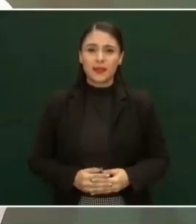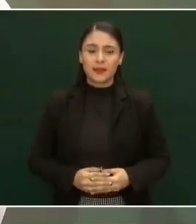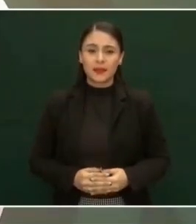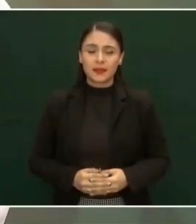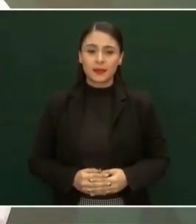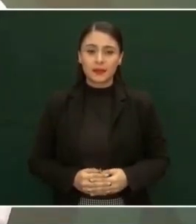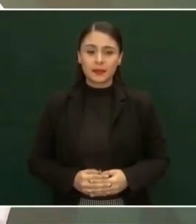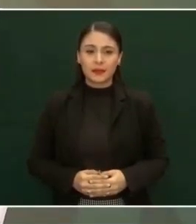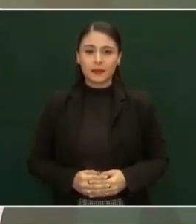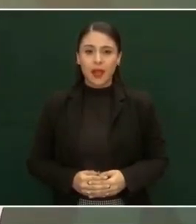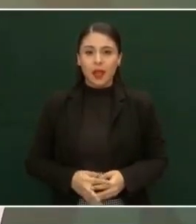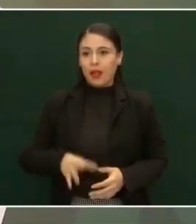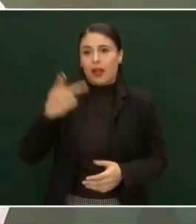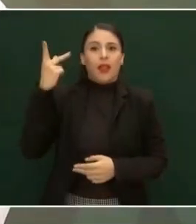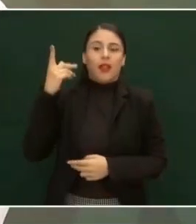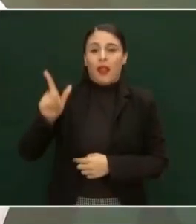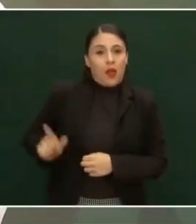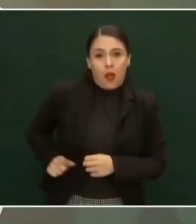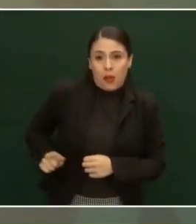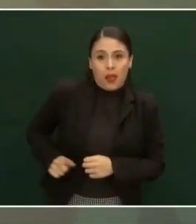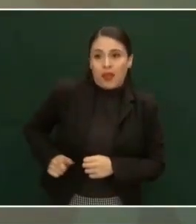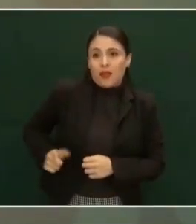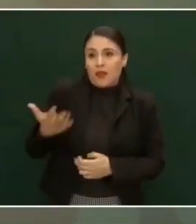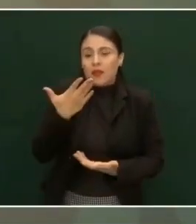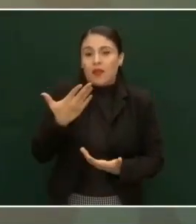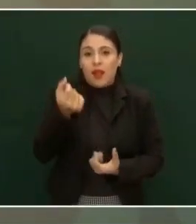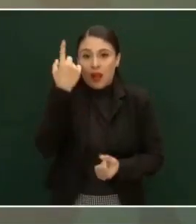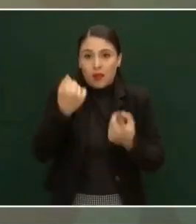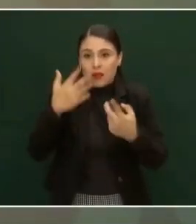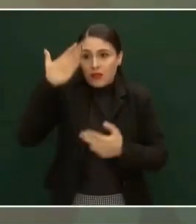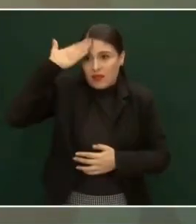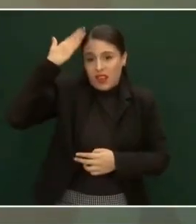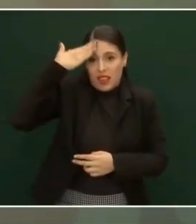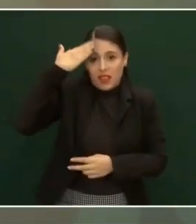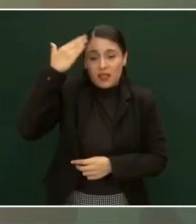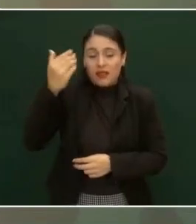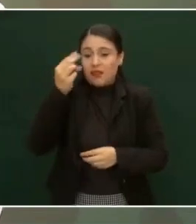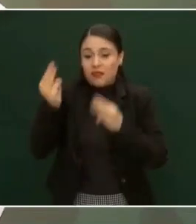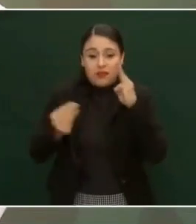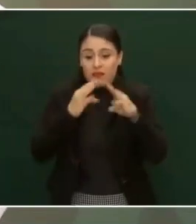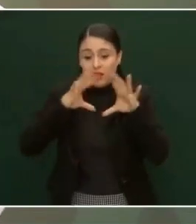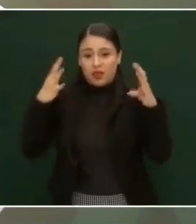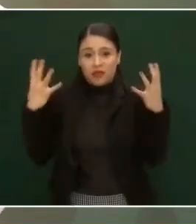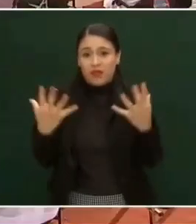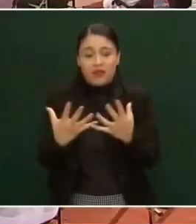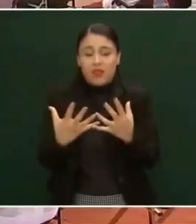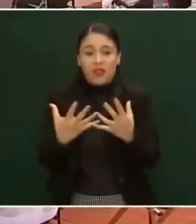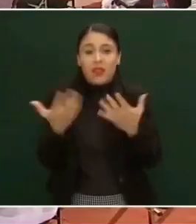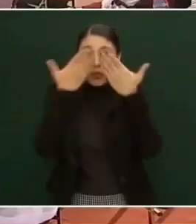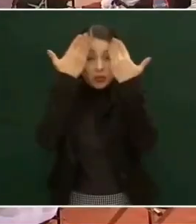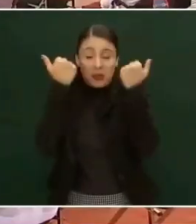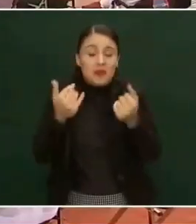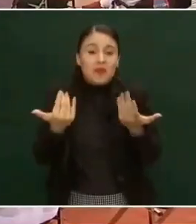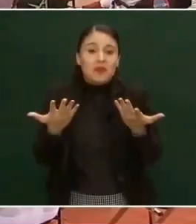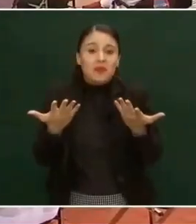a los dirigentes del mundo que no supieron